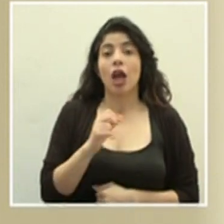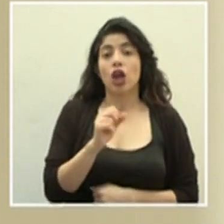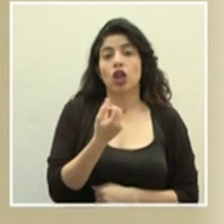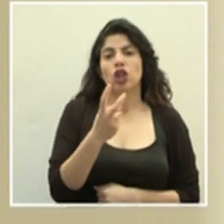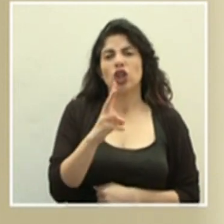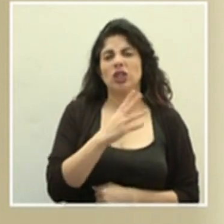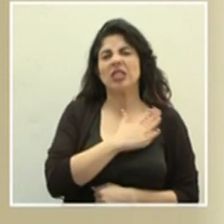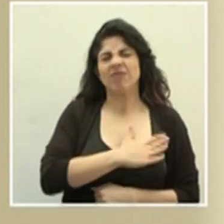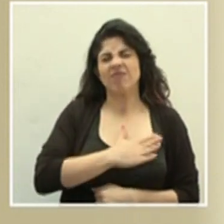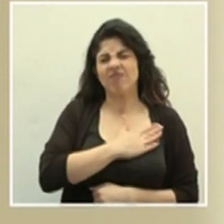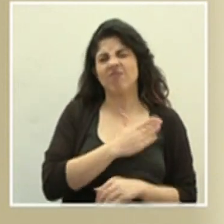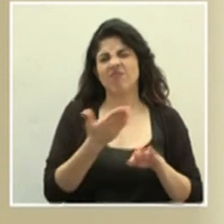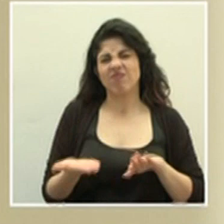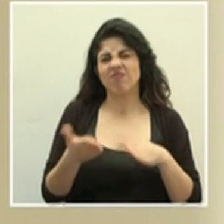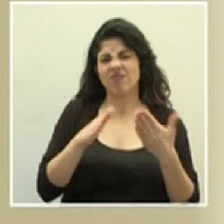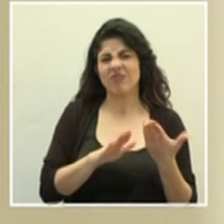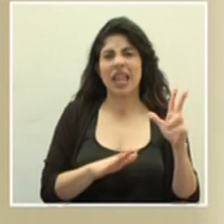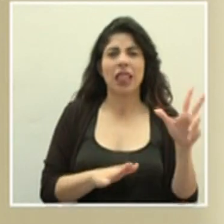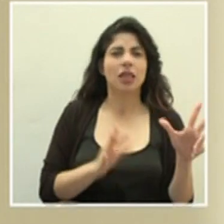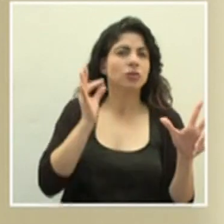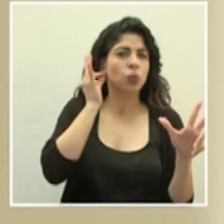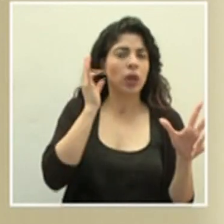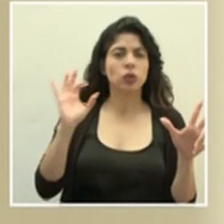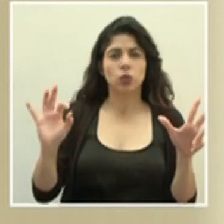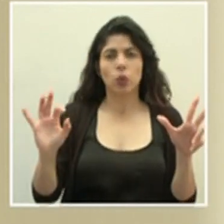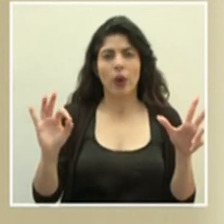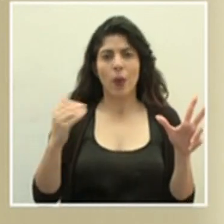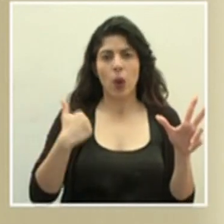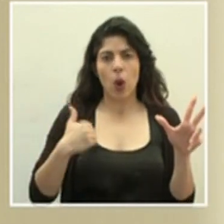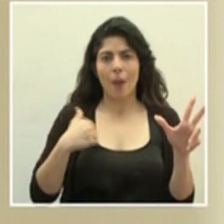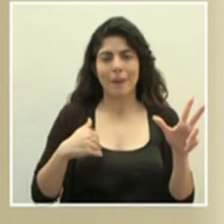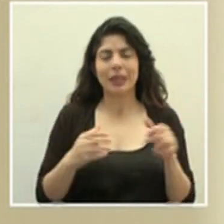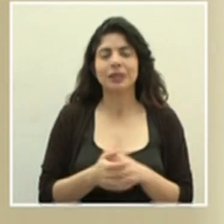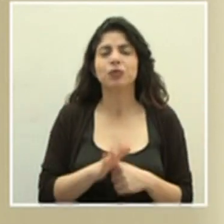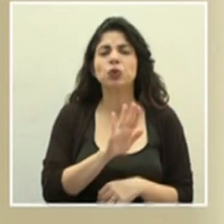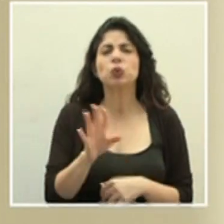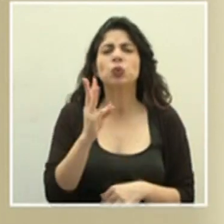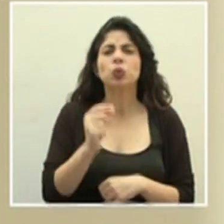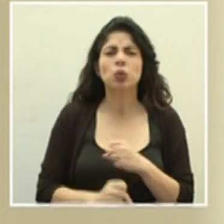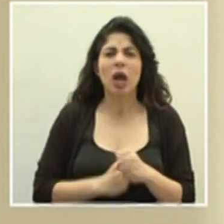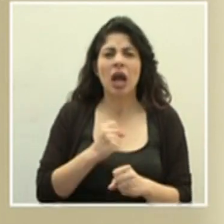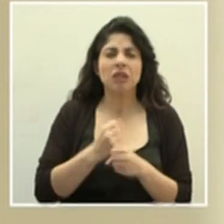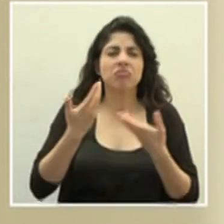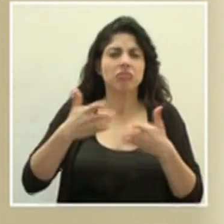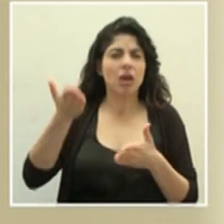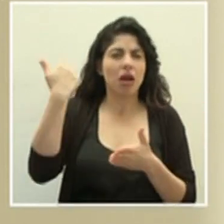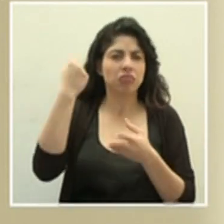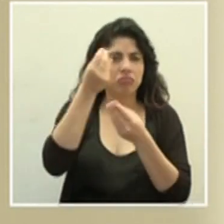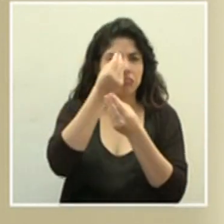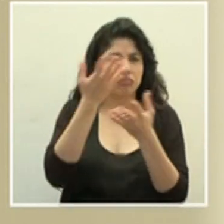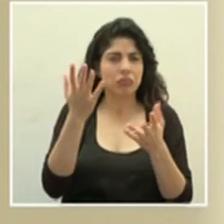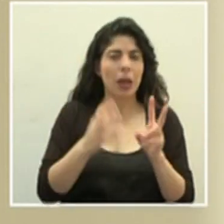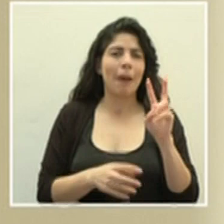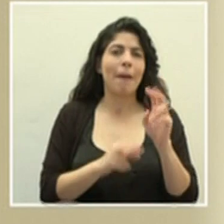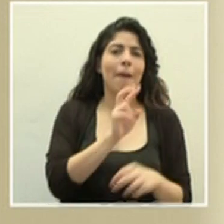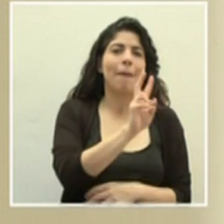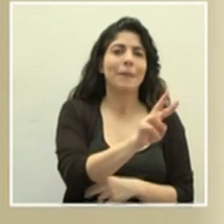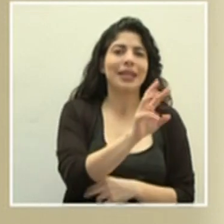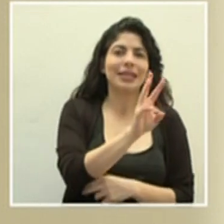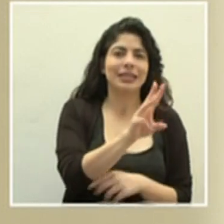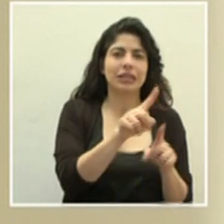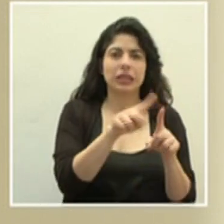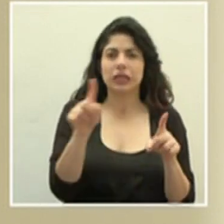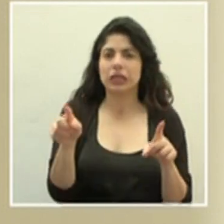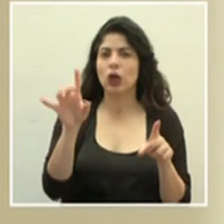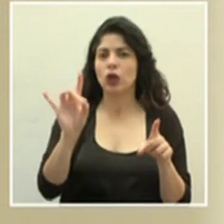12 lamentables fallecimientos, 3 mujeres y 9 hombres, en el rango de edad que ya hemos venido informando de 26 a